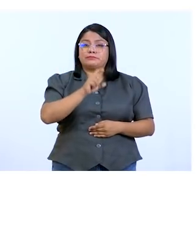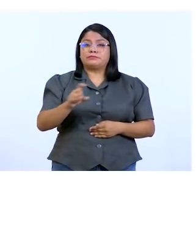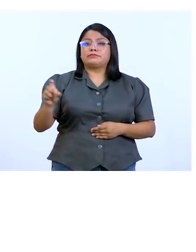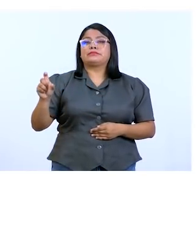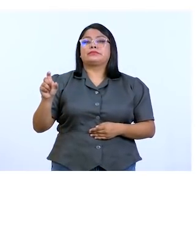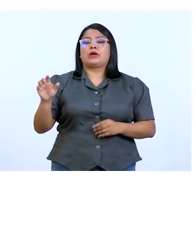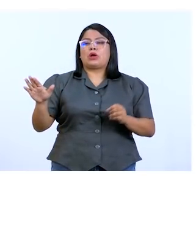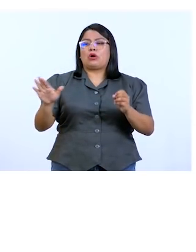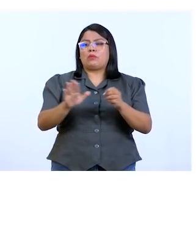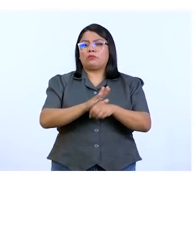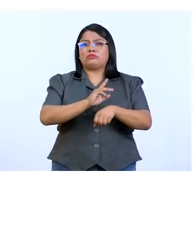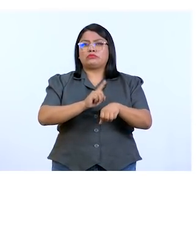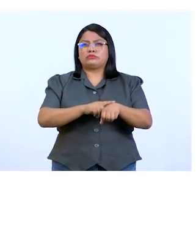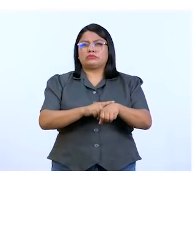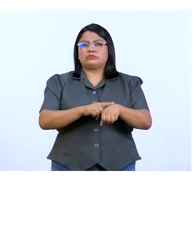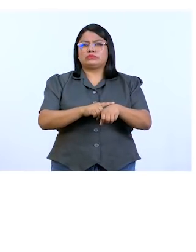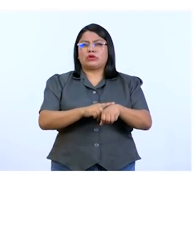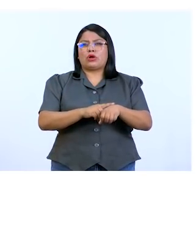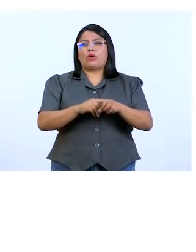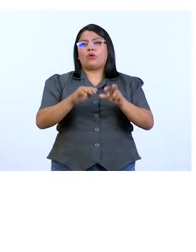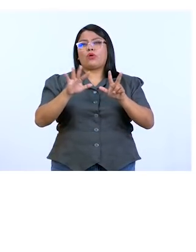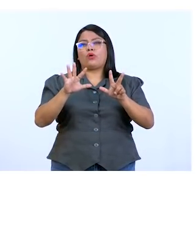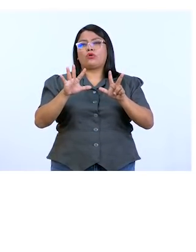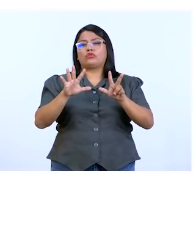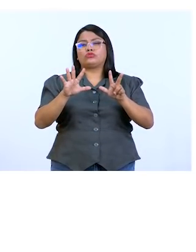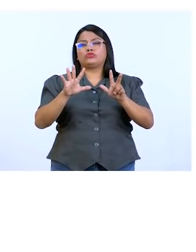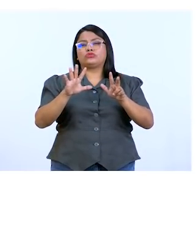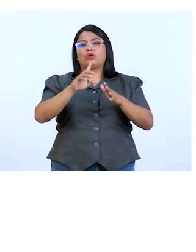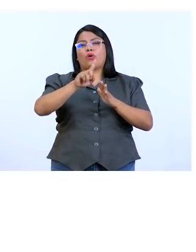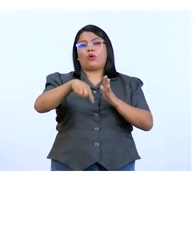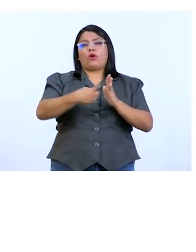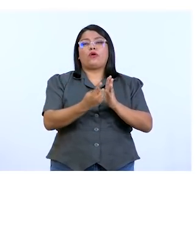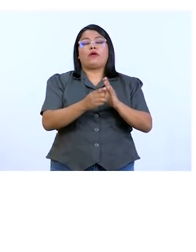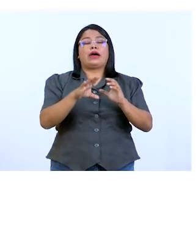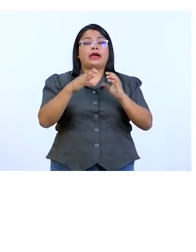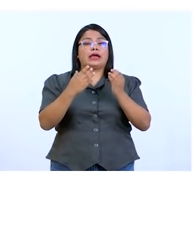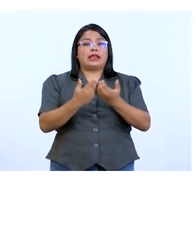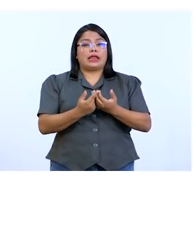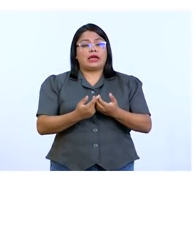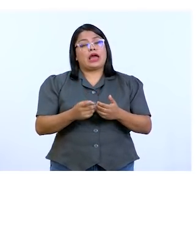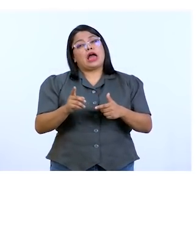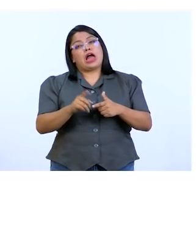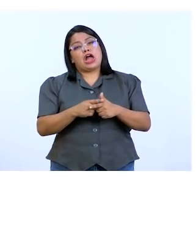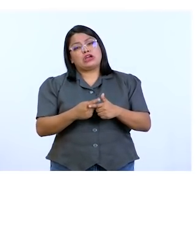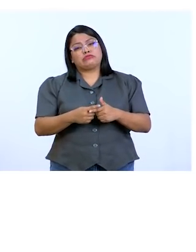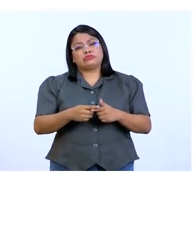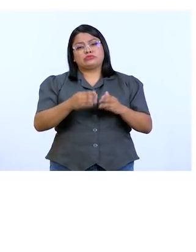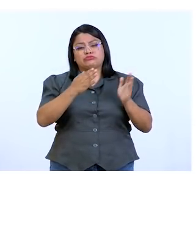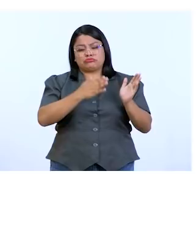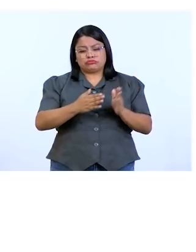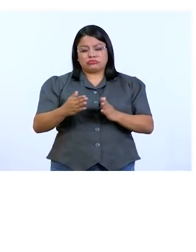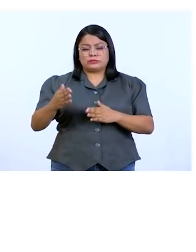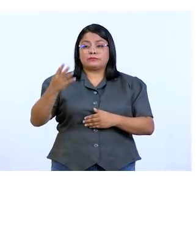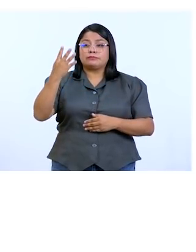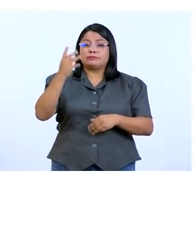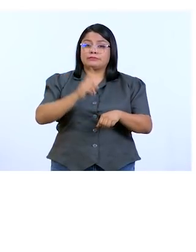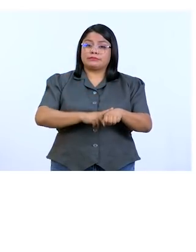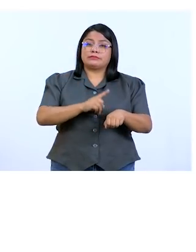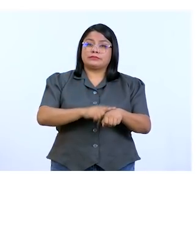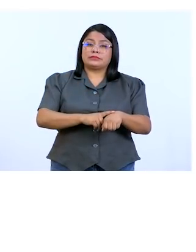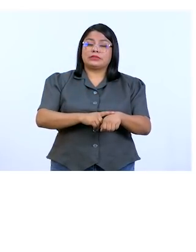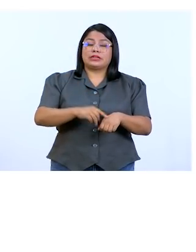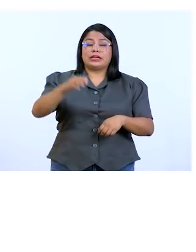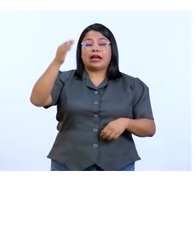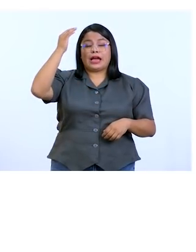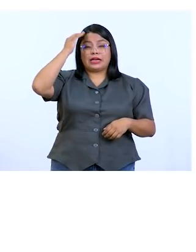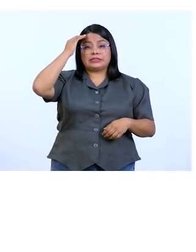semana didáctica se complete en un tiempo estimado de 8 horas clase, por lo que al asignar las fechas se debe tener en